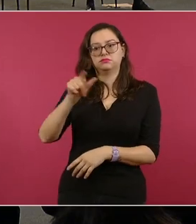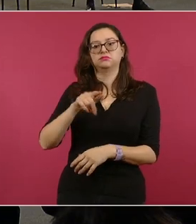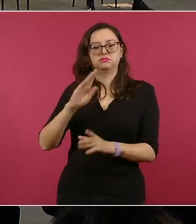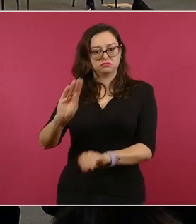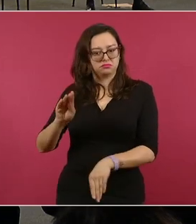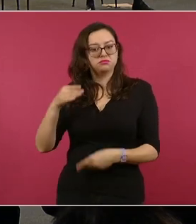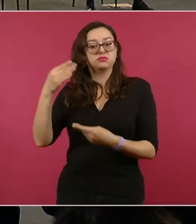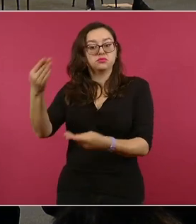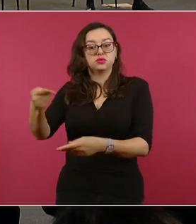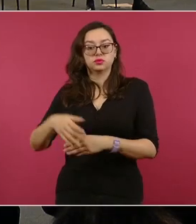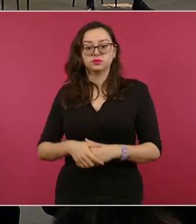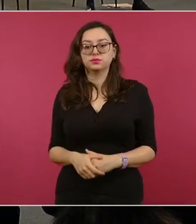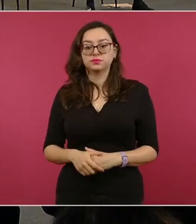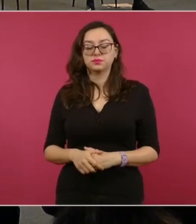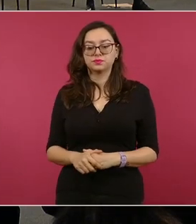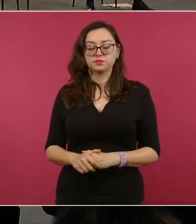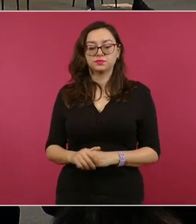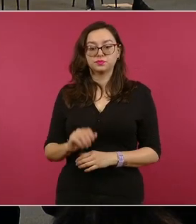Hoy.